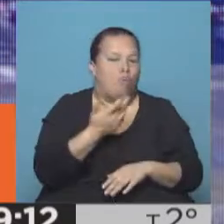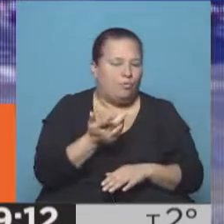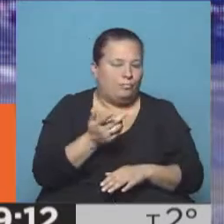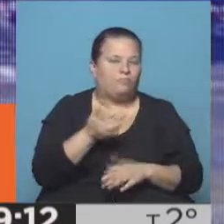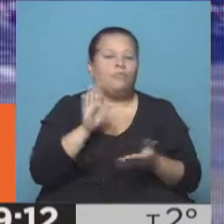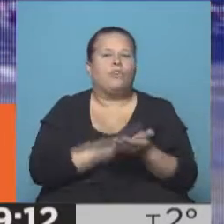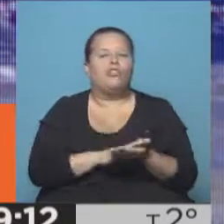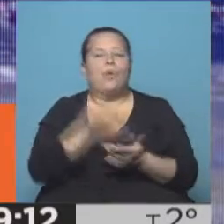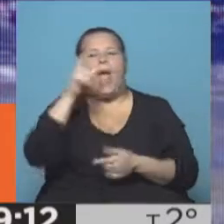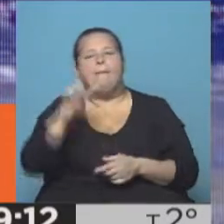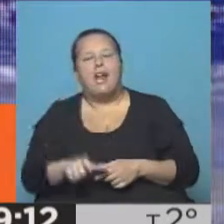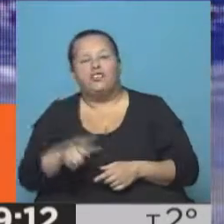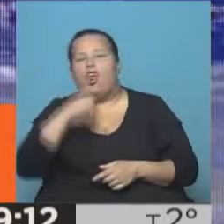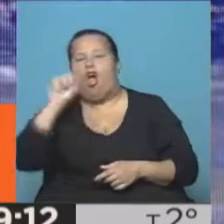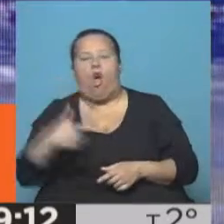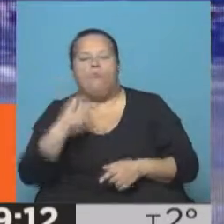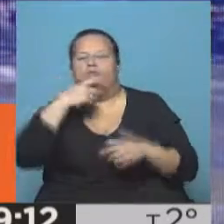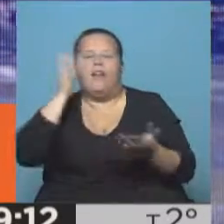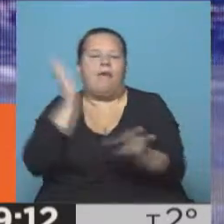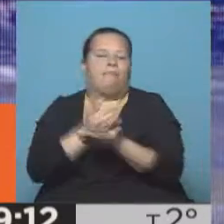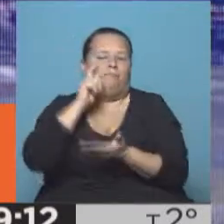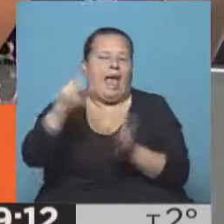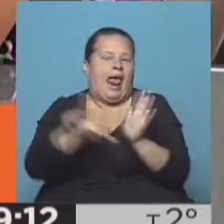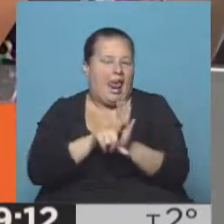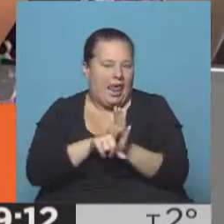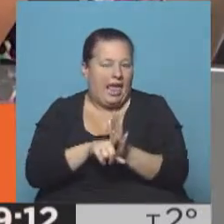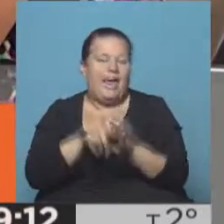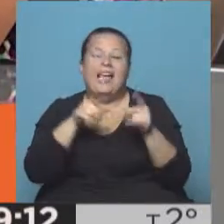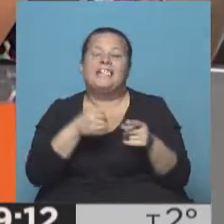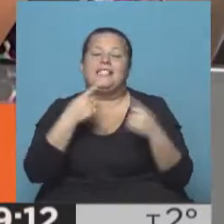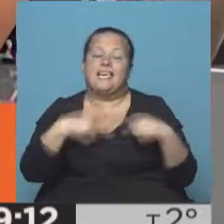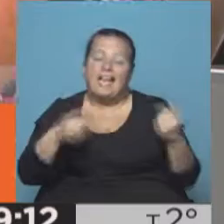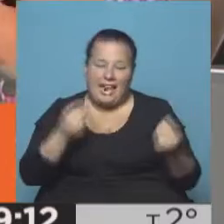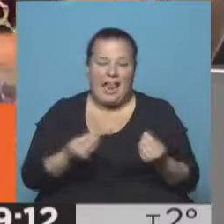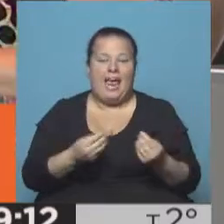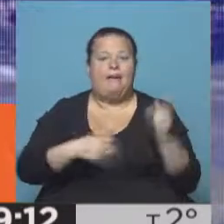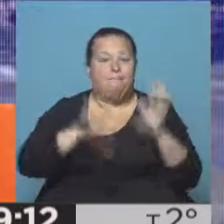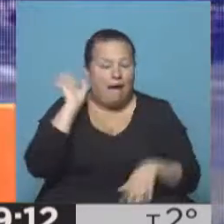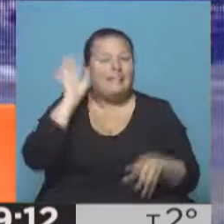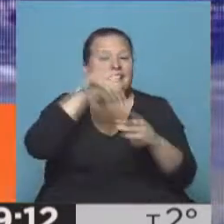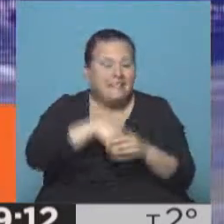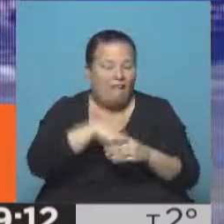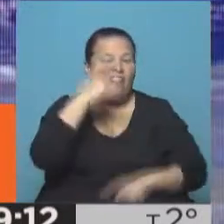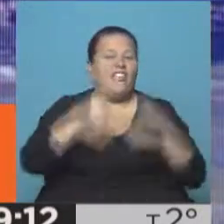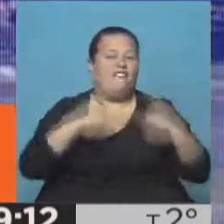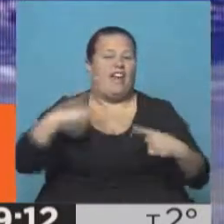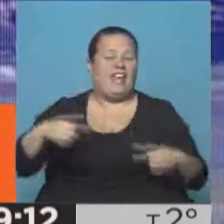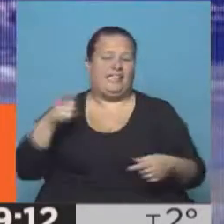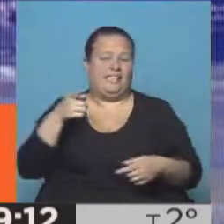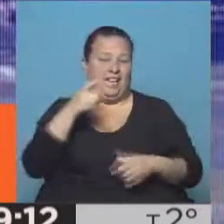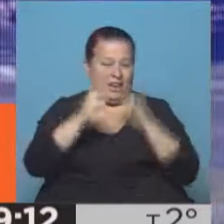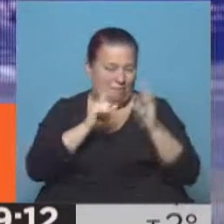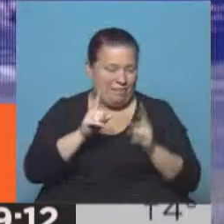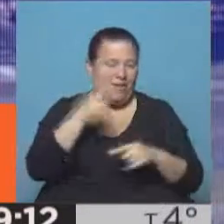en los que un ciudadano de a pie comete alguna infracción al Código Penal. Se tratan de delitos en el que en general participan distintos, como bien